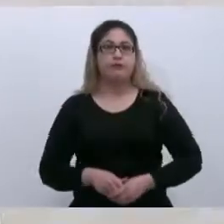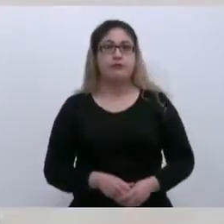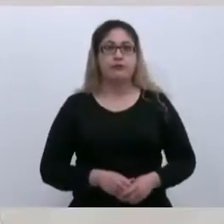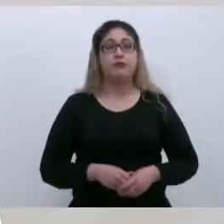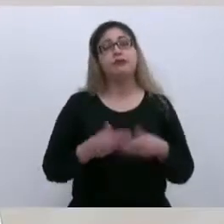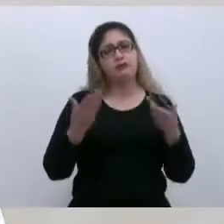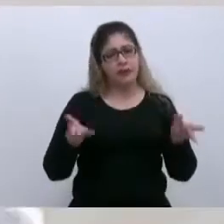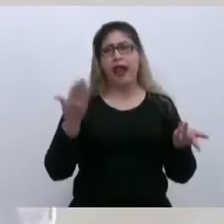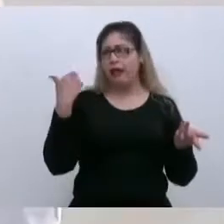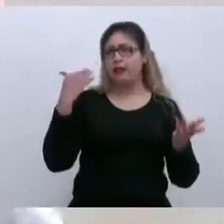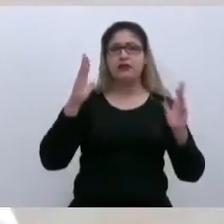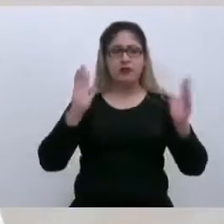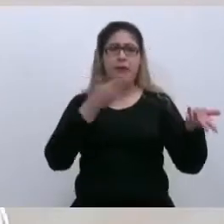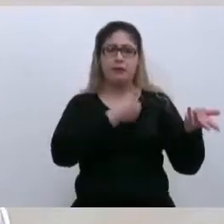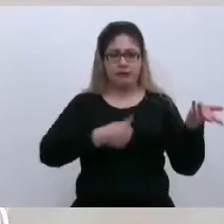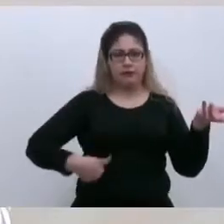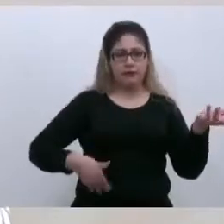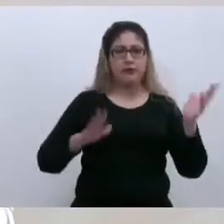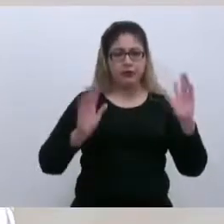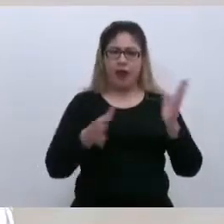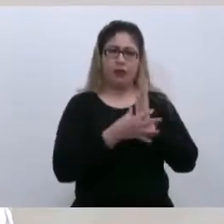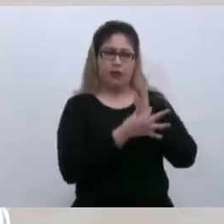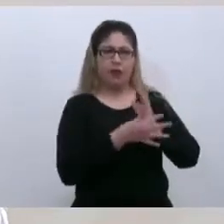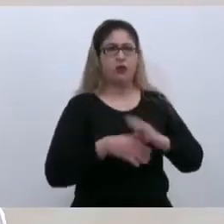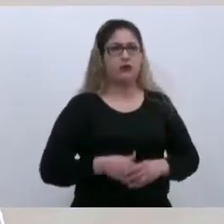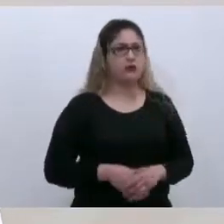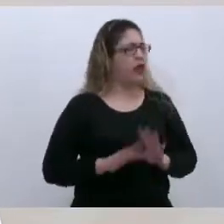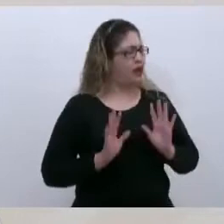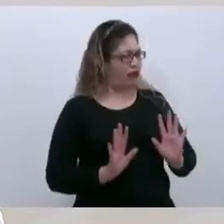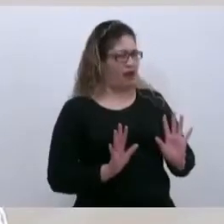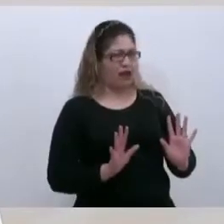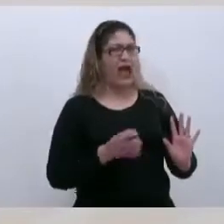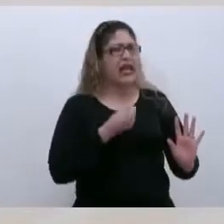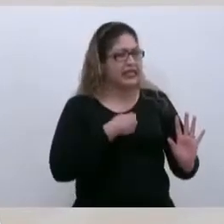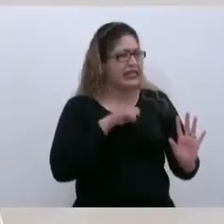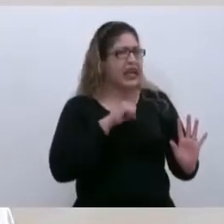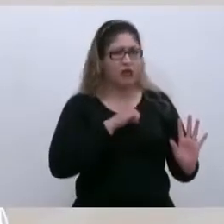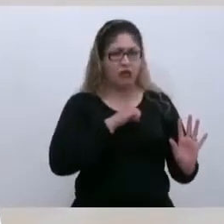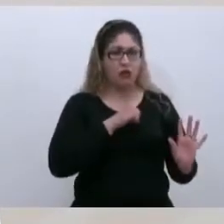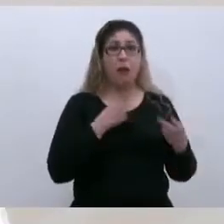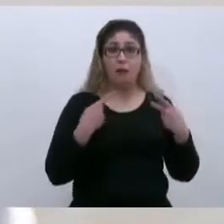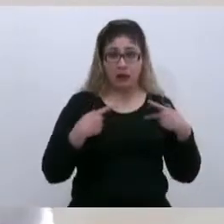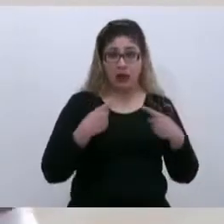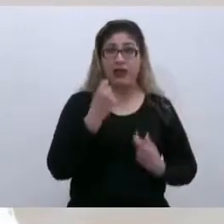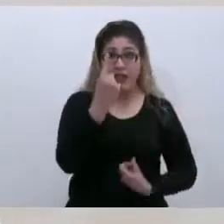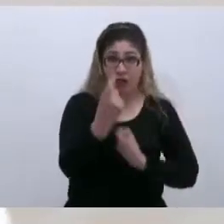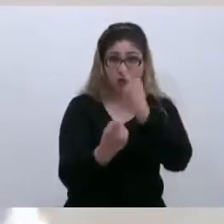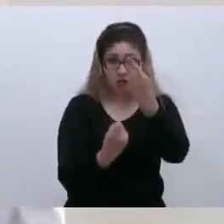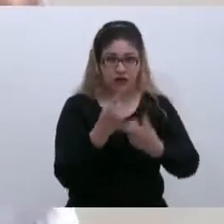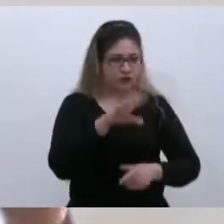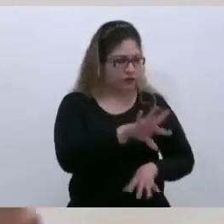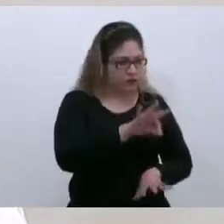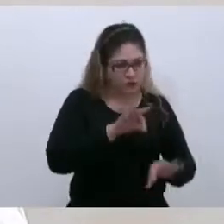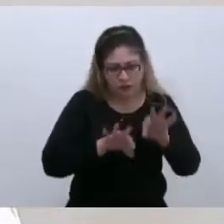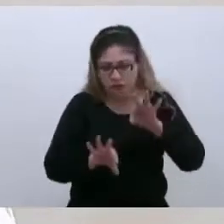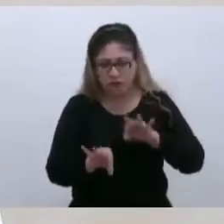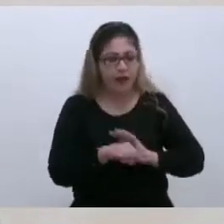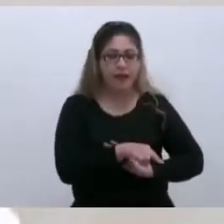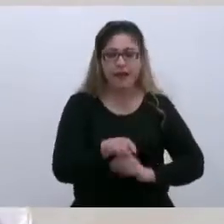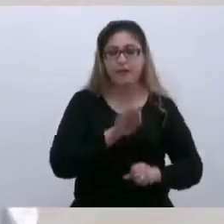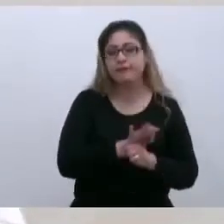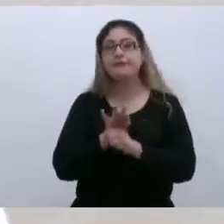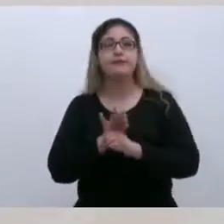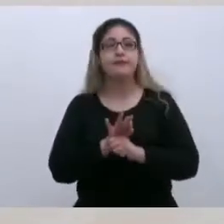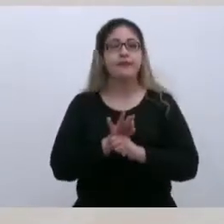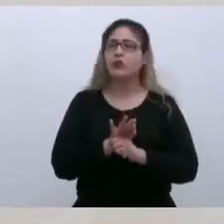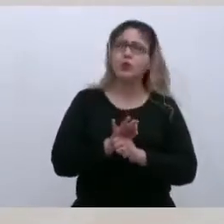indicado así, que la salud no debe de ser jamás un privilegio y no debe de reconocer la derechohabiencia o no